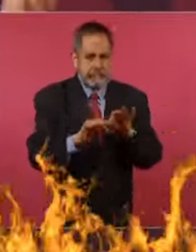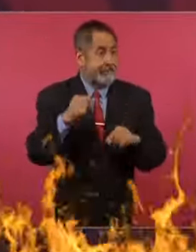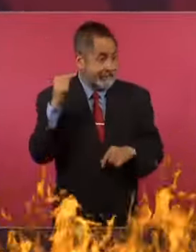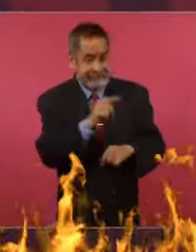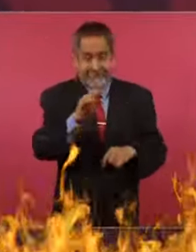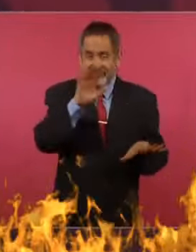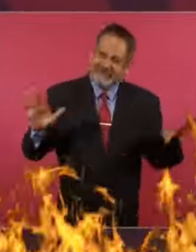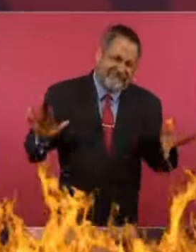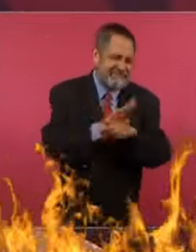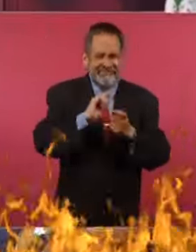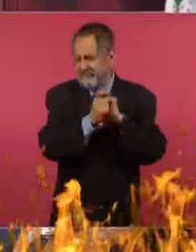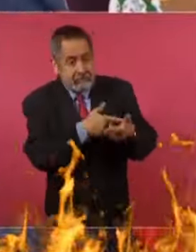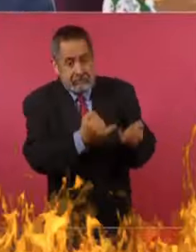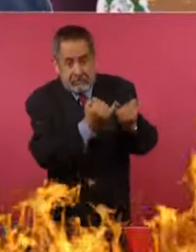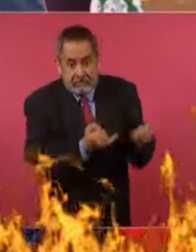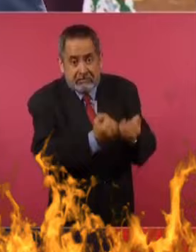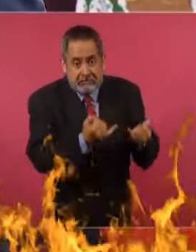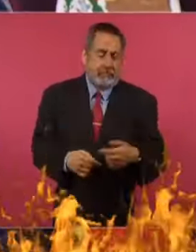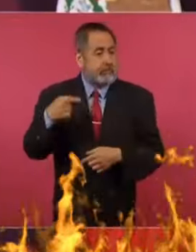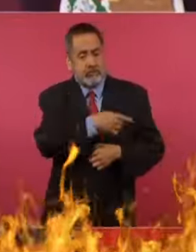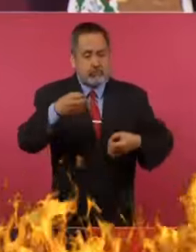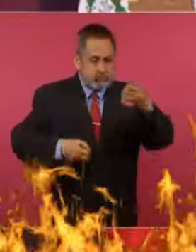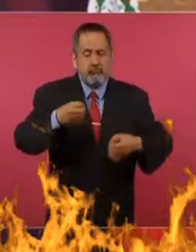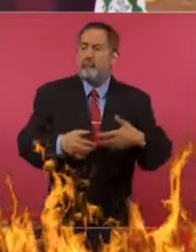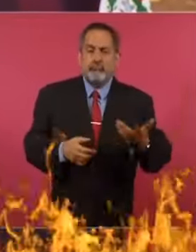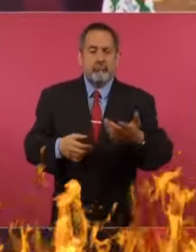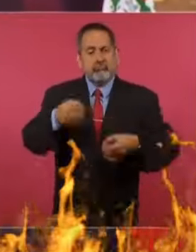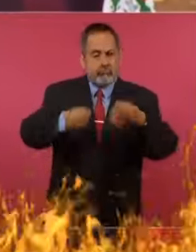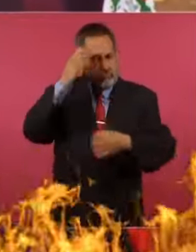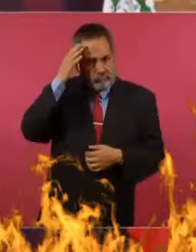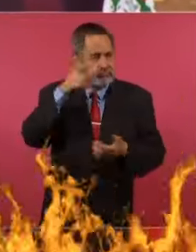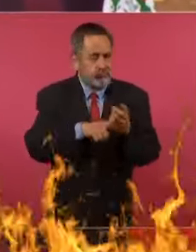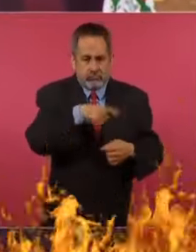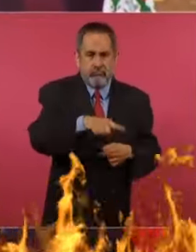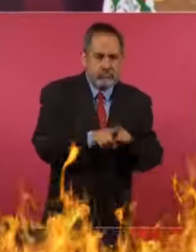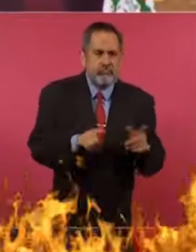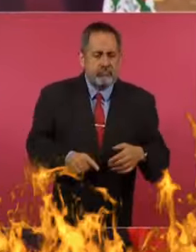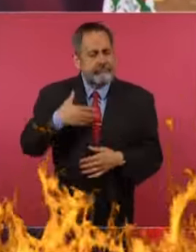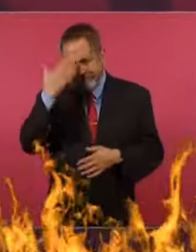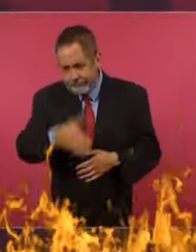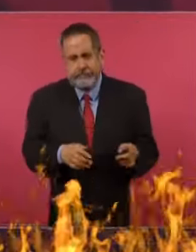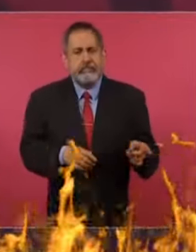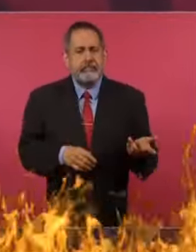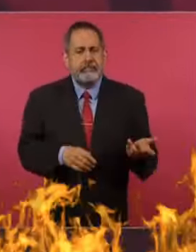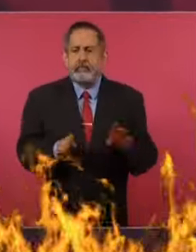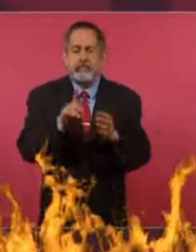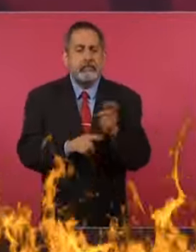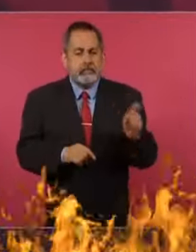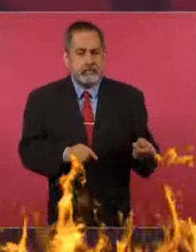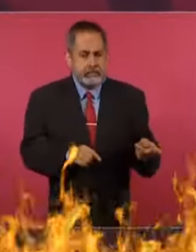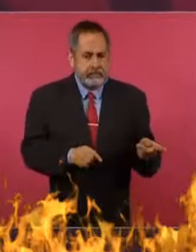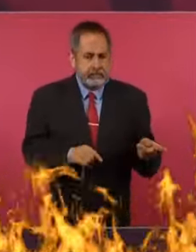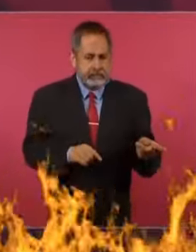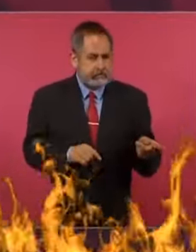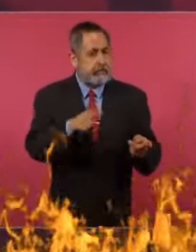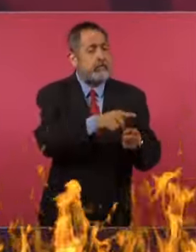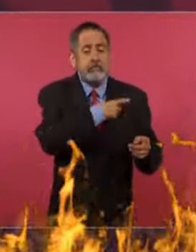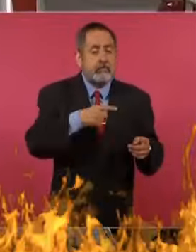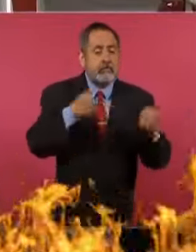renovación del poder judicial que los jueces los magistrados los ministros sepan que son